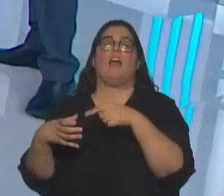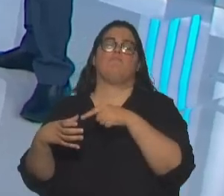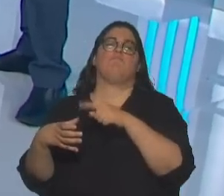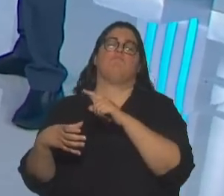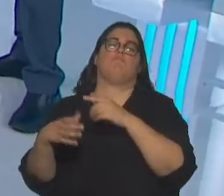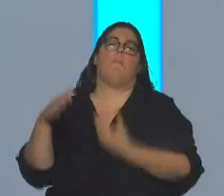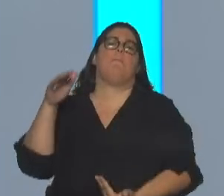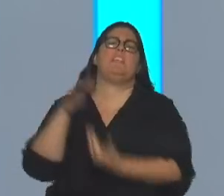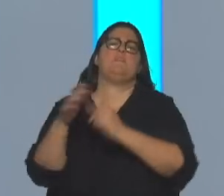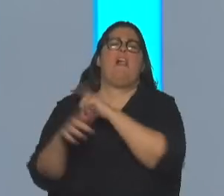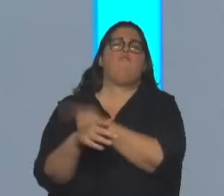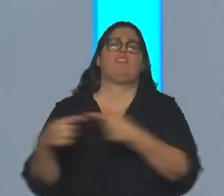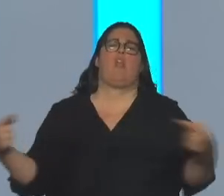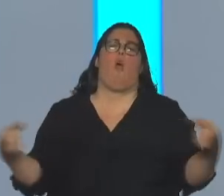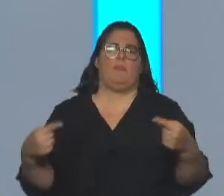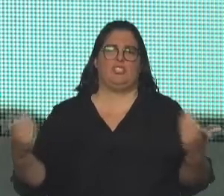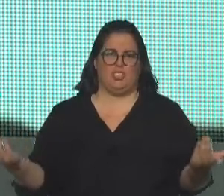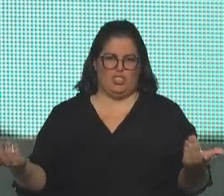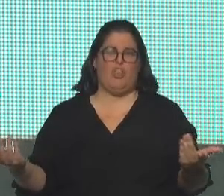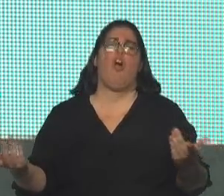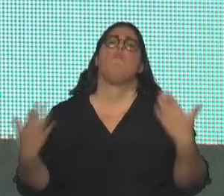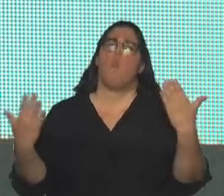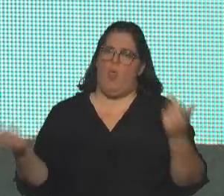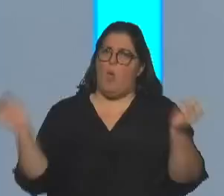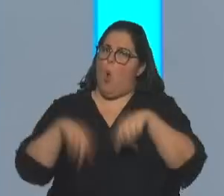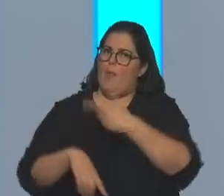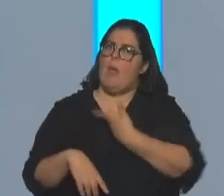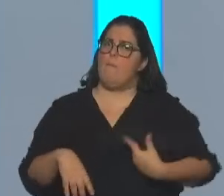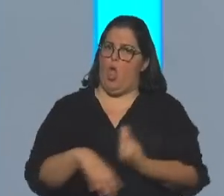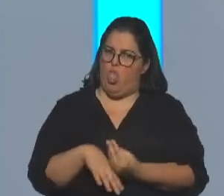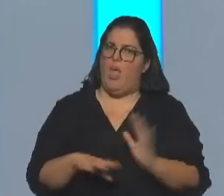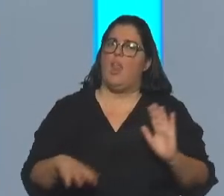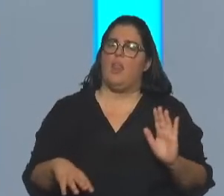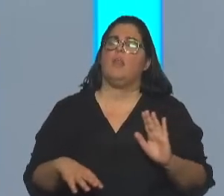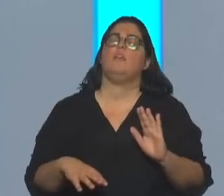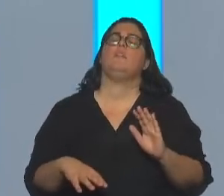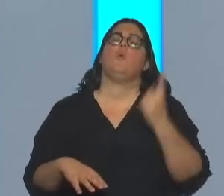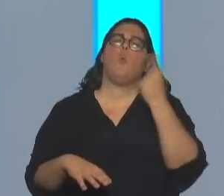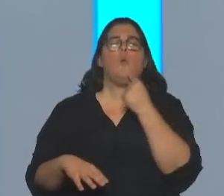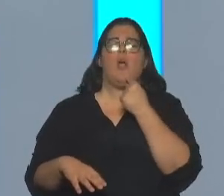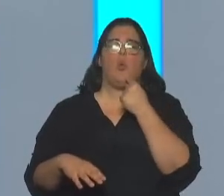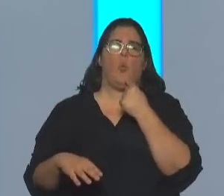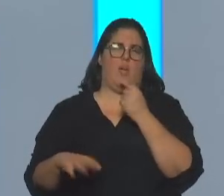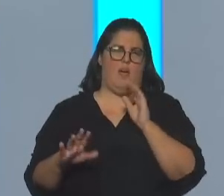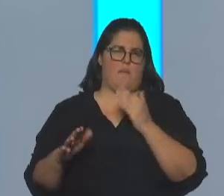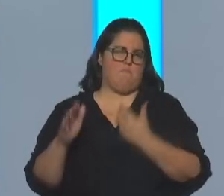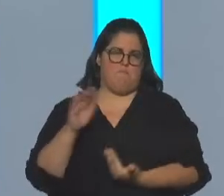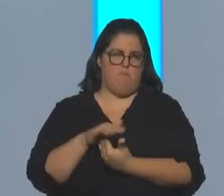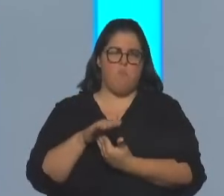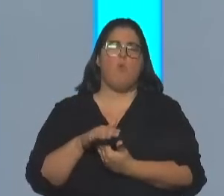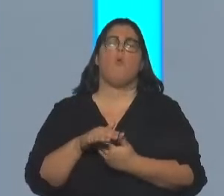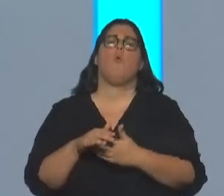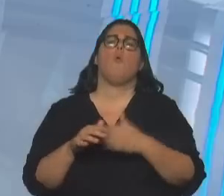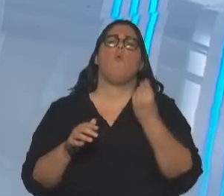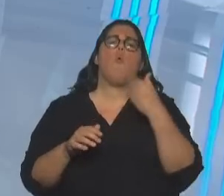fuerza de oposición y con buenas chances de volver al poder. Y queda una pregunta, creo que también central hoy, que es